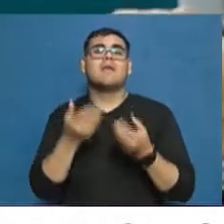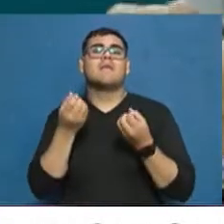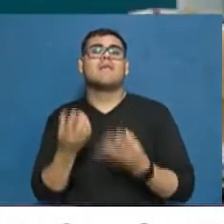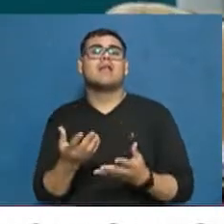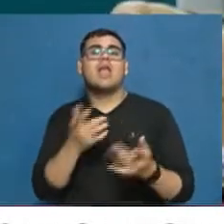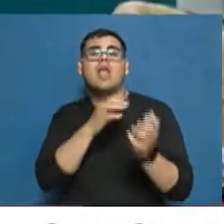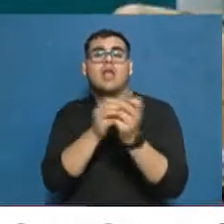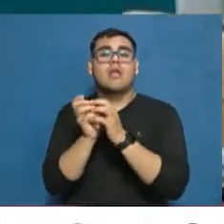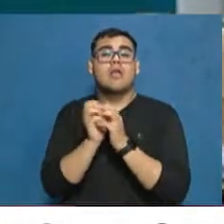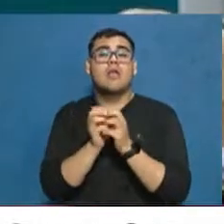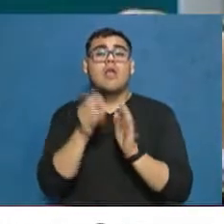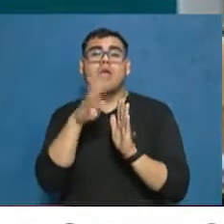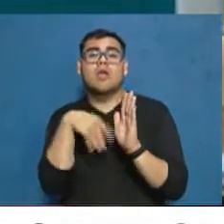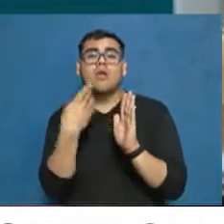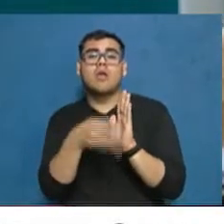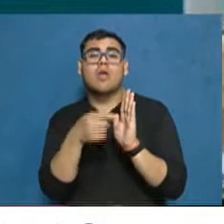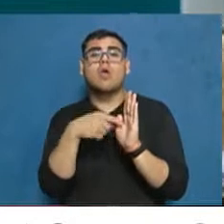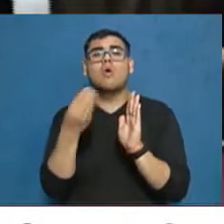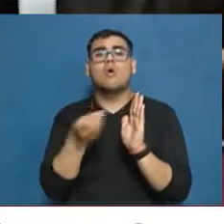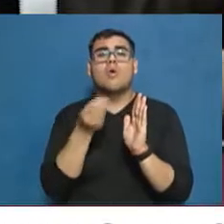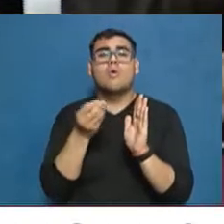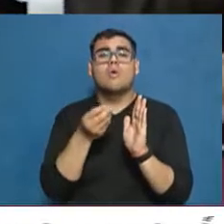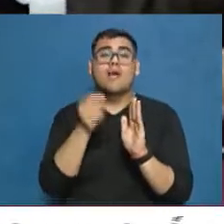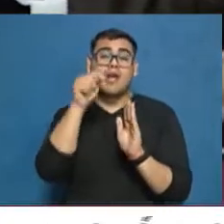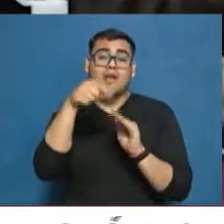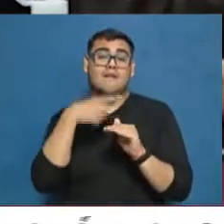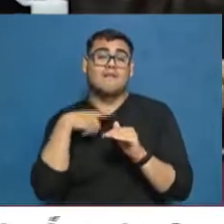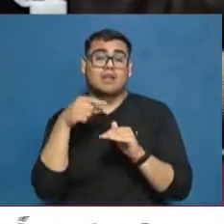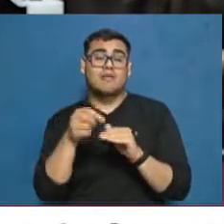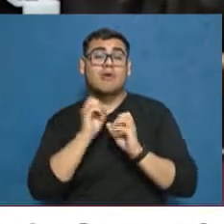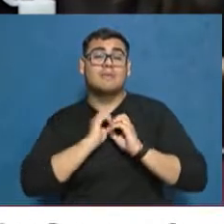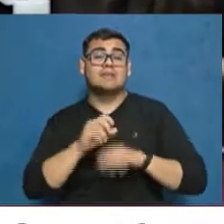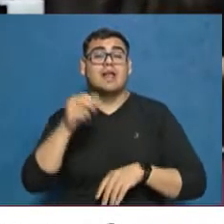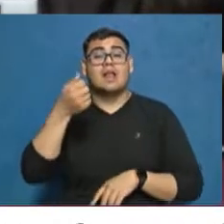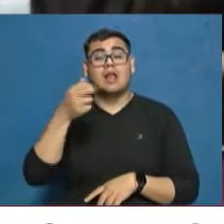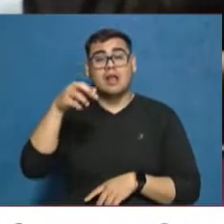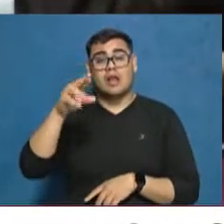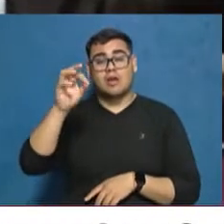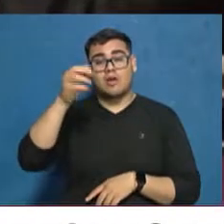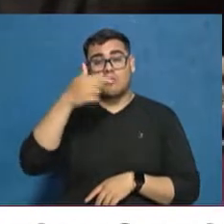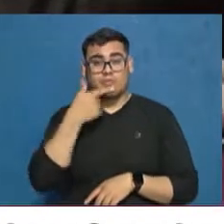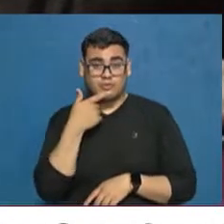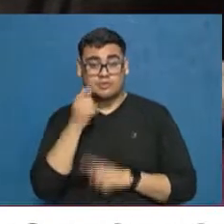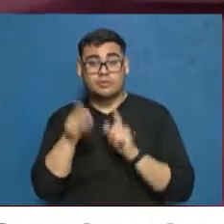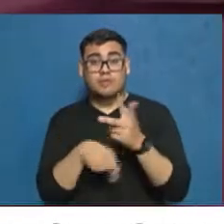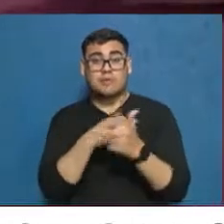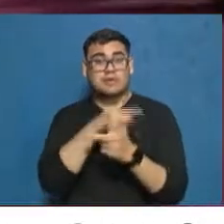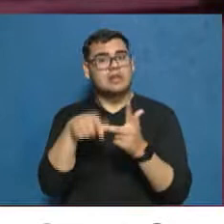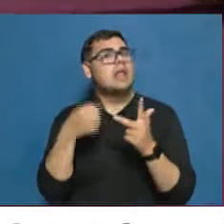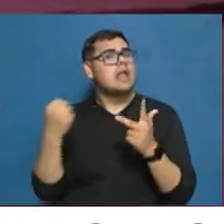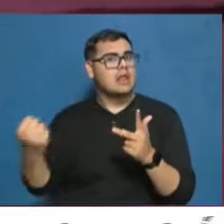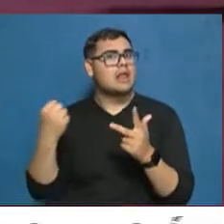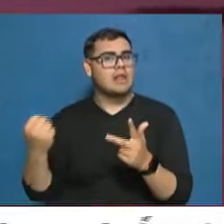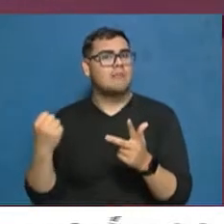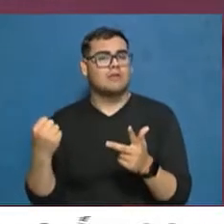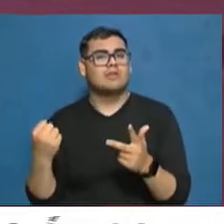oferta. ¿Cómo sigue la agenda? En minutos nada más empieza la reunión con Ampros para de esa forma intentar reunirse con los tres gremios más poderosos, entre comillas,